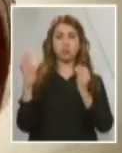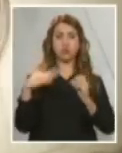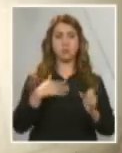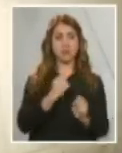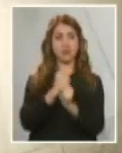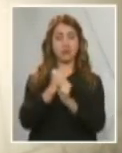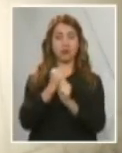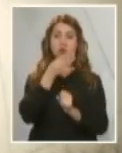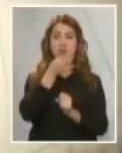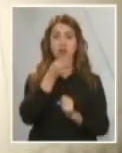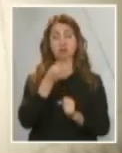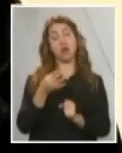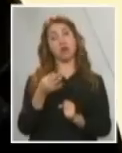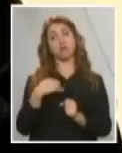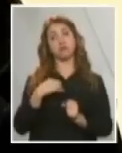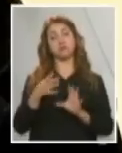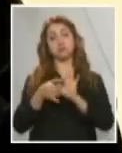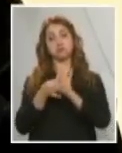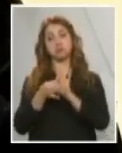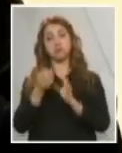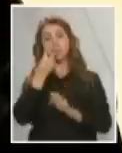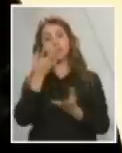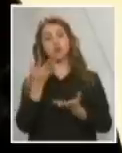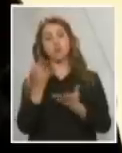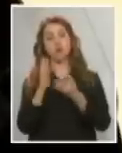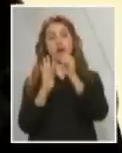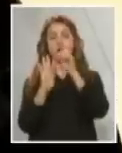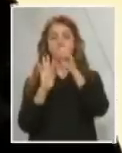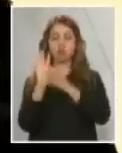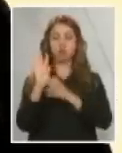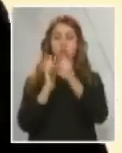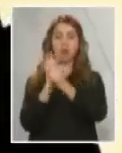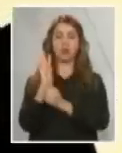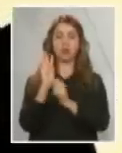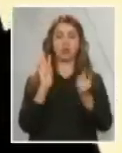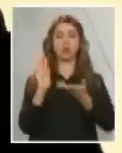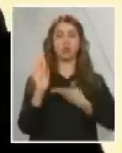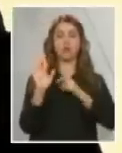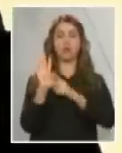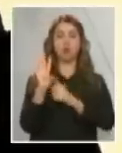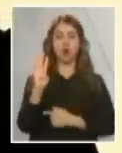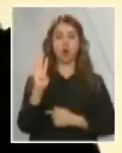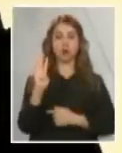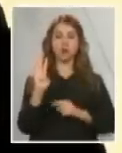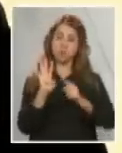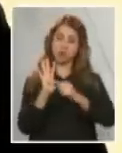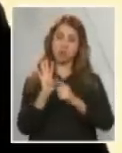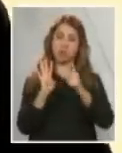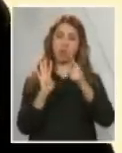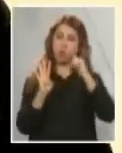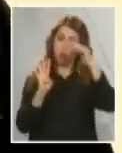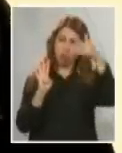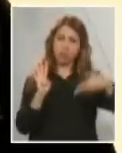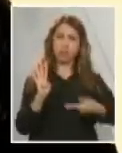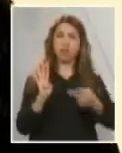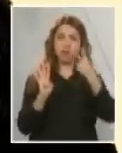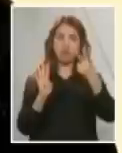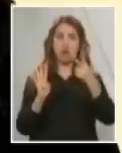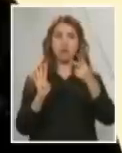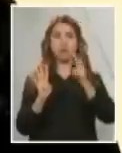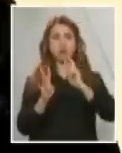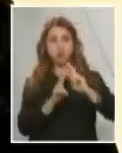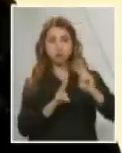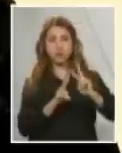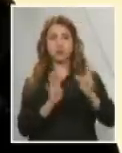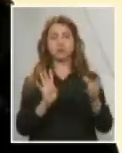trabajo, dije ya voy a hacer algo para ver cómo sería si es que no tengo dedo pulgar. Entonces me amarré el dedo pulgar por todo un día y ahí fui haciendo como